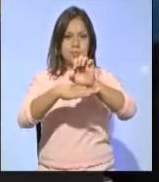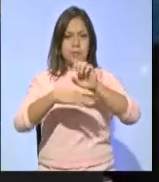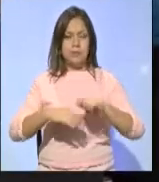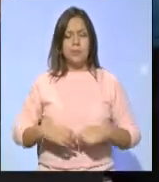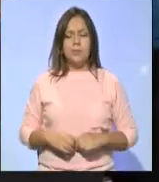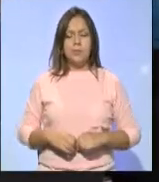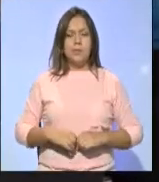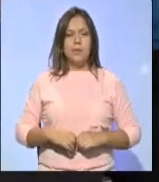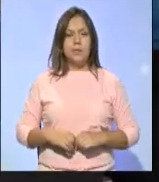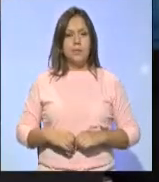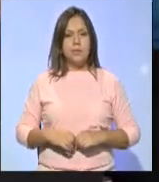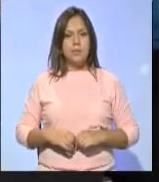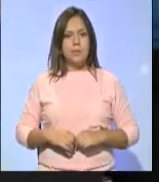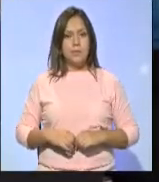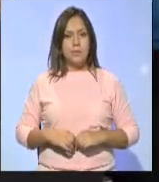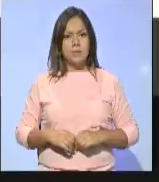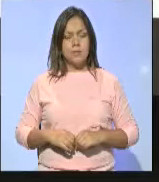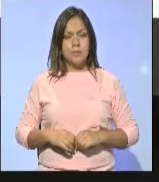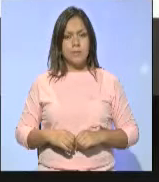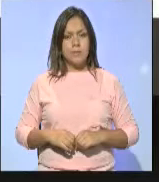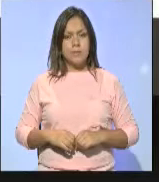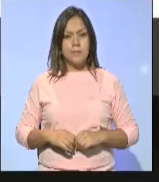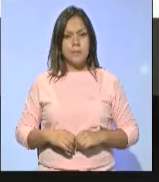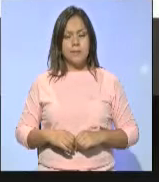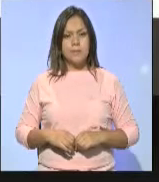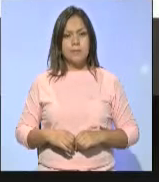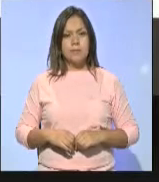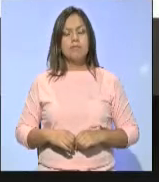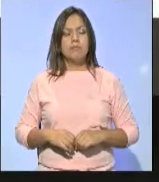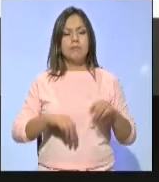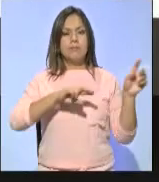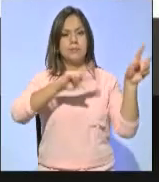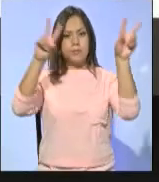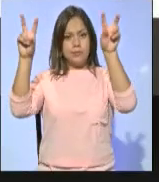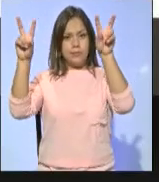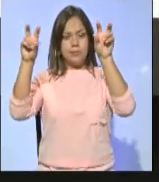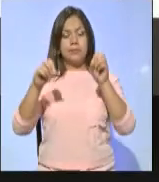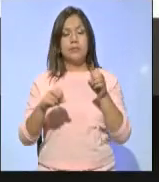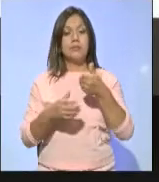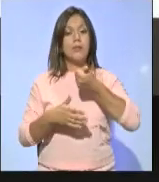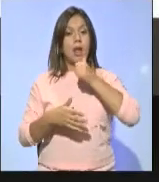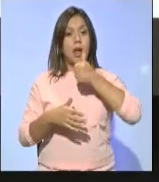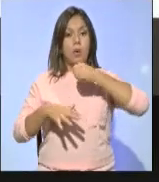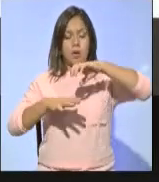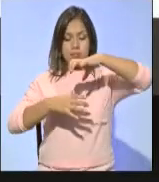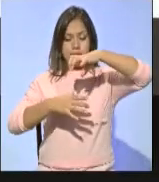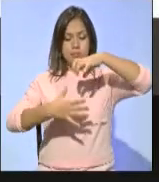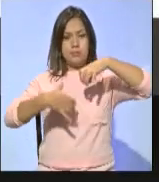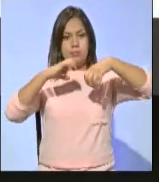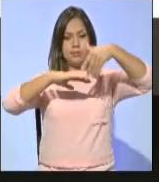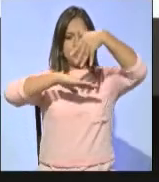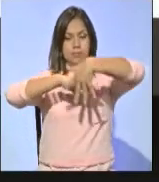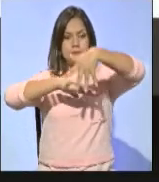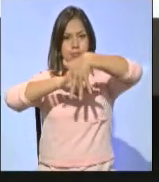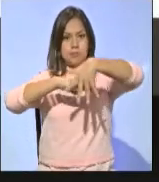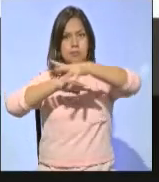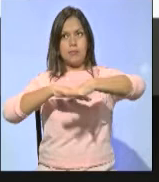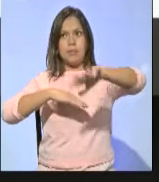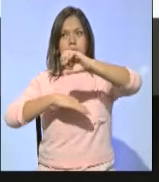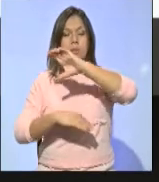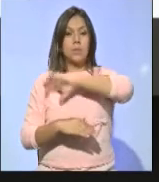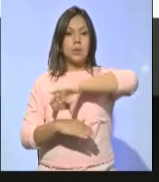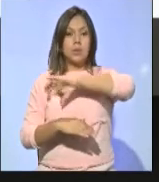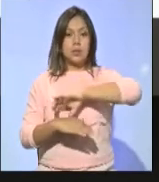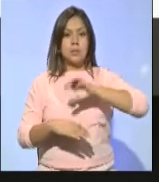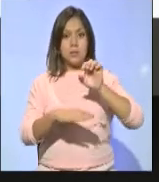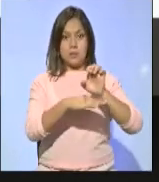Mariela Logroño, TVL Noticias. En otros temas, la dotación de agua potable y alcantarillado en todos los municipios del país